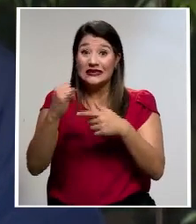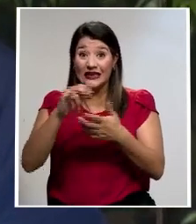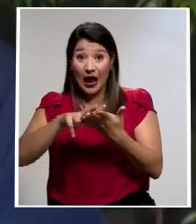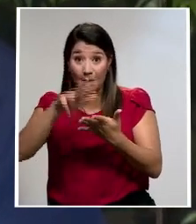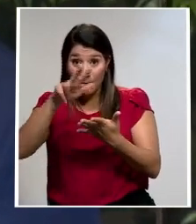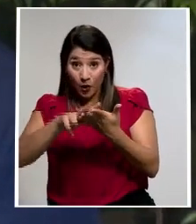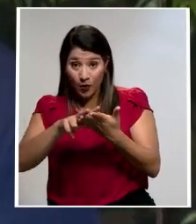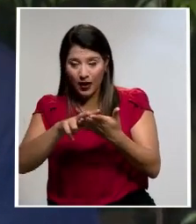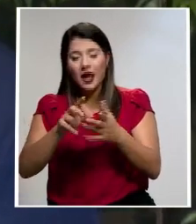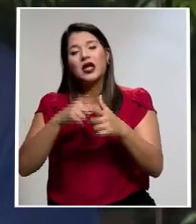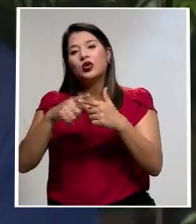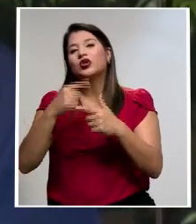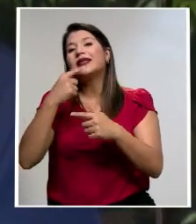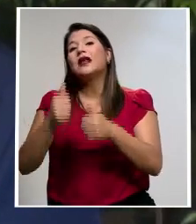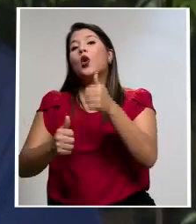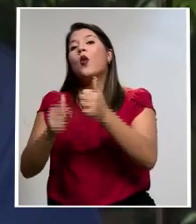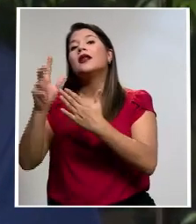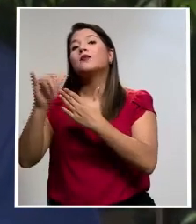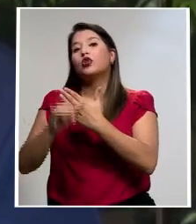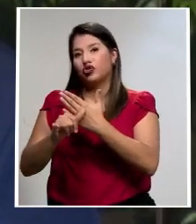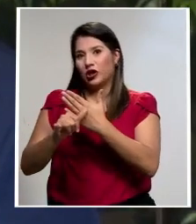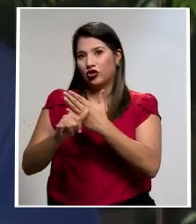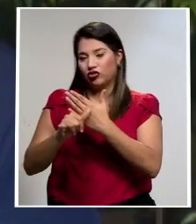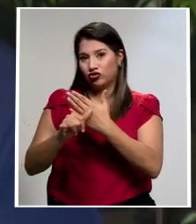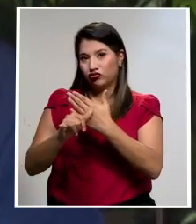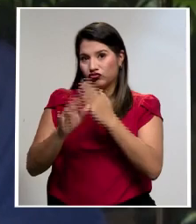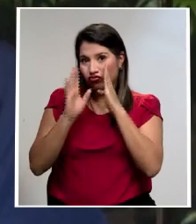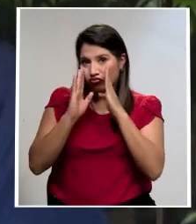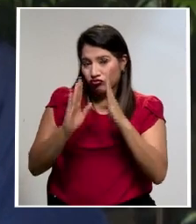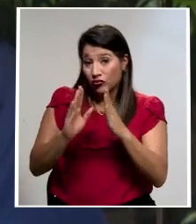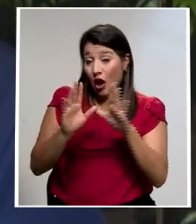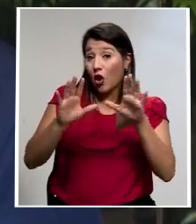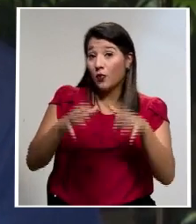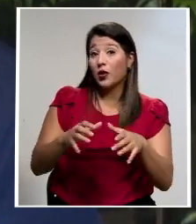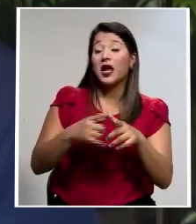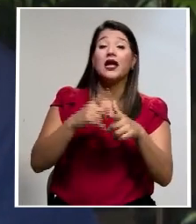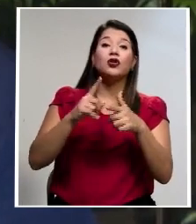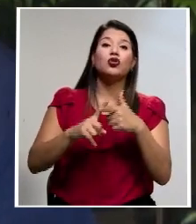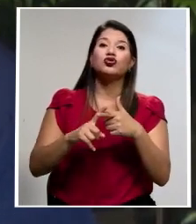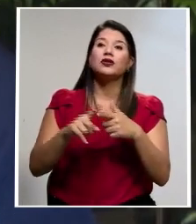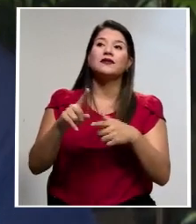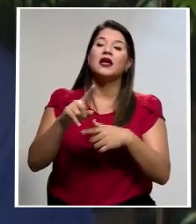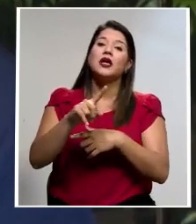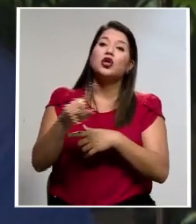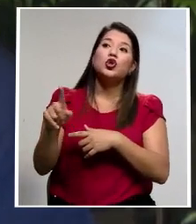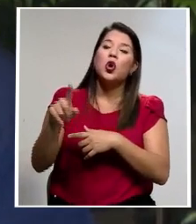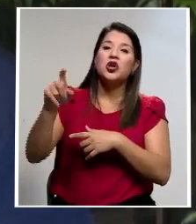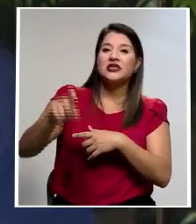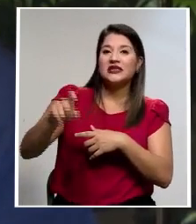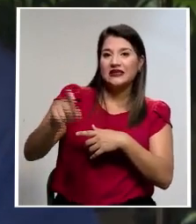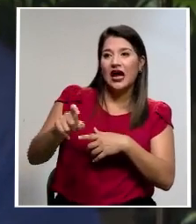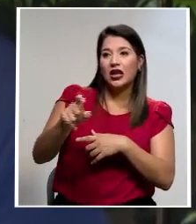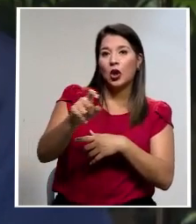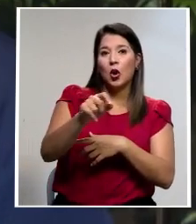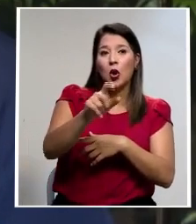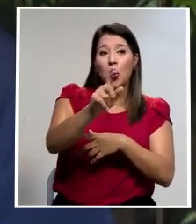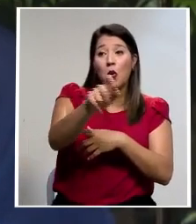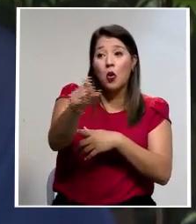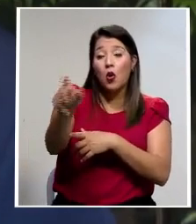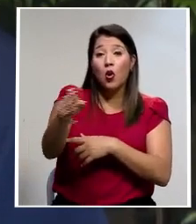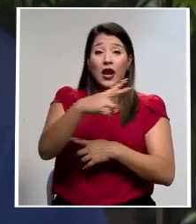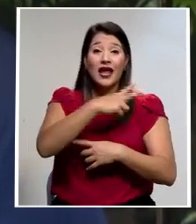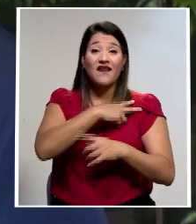comisión y de esa forma no haría falta un ejercicio de voluntades de las presidencias que en este momento lo tienen a cargo. El tema es que yo